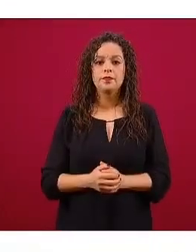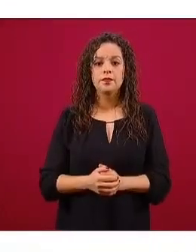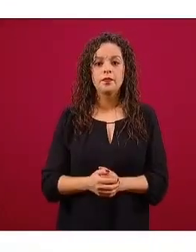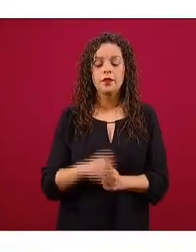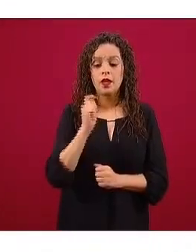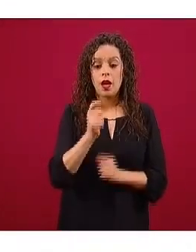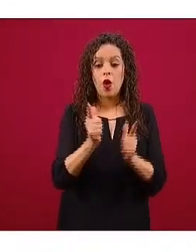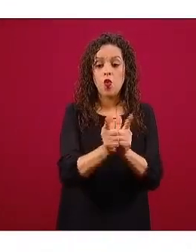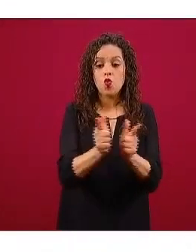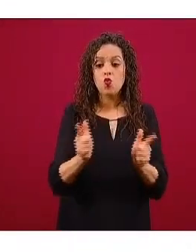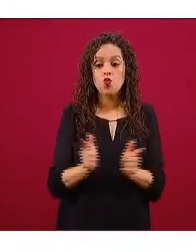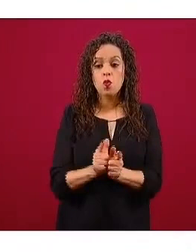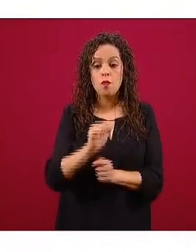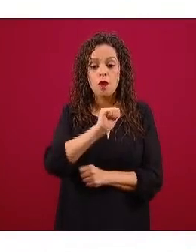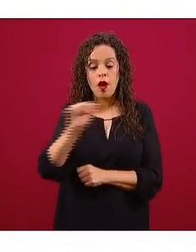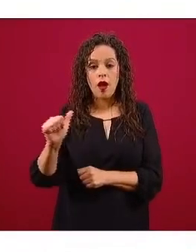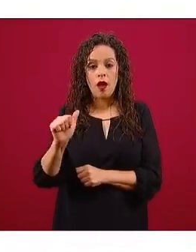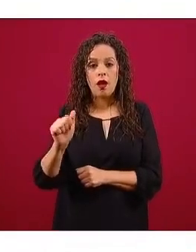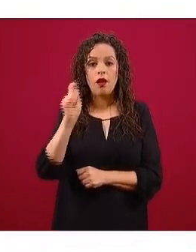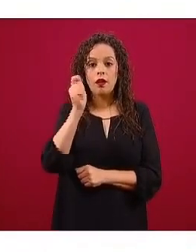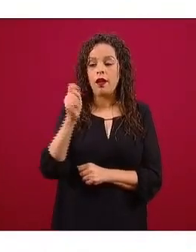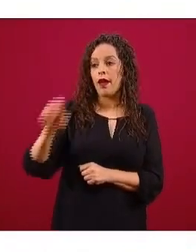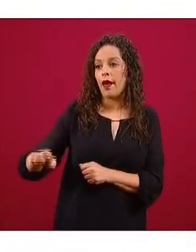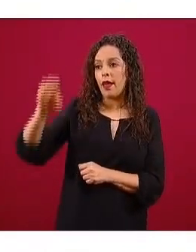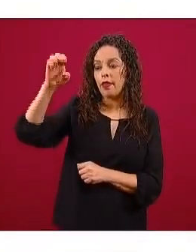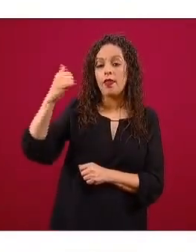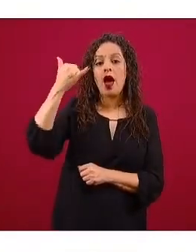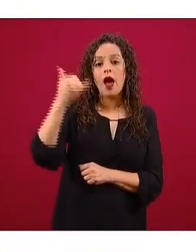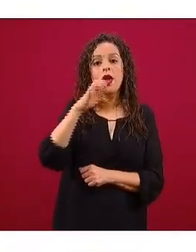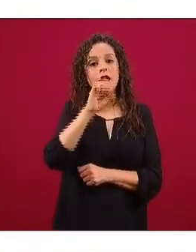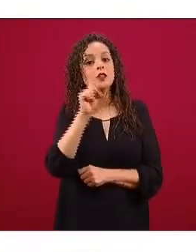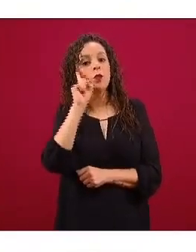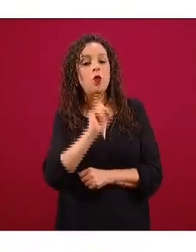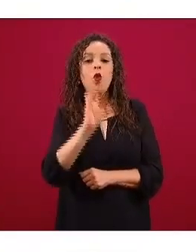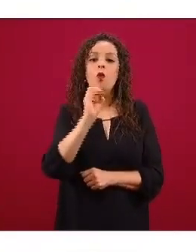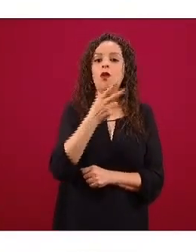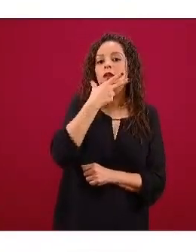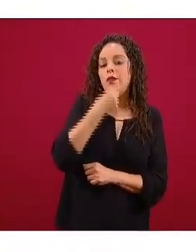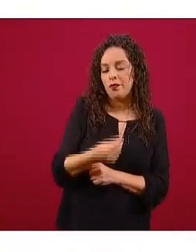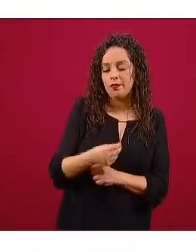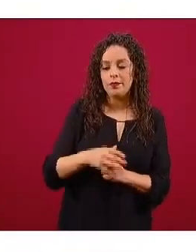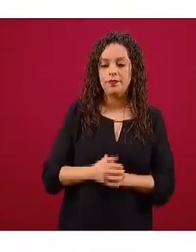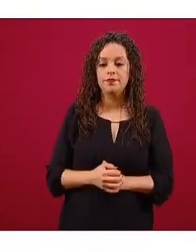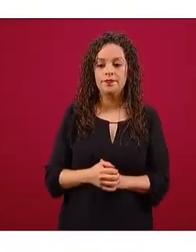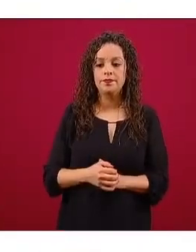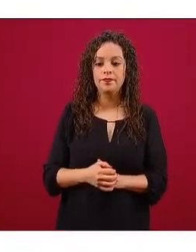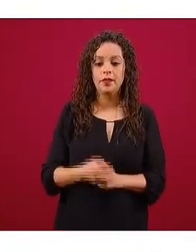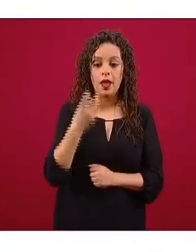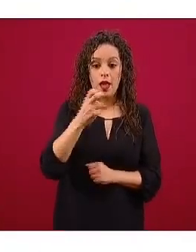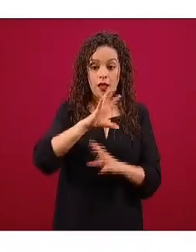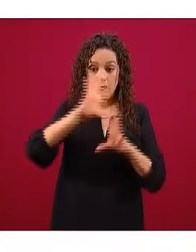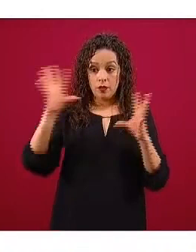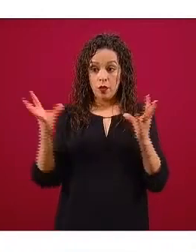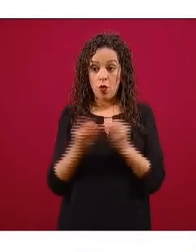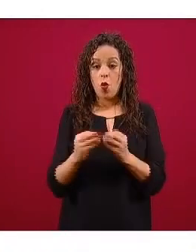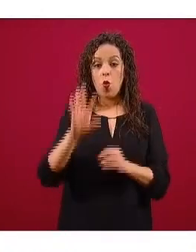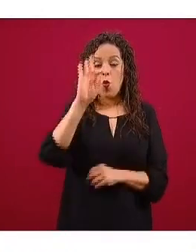distribución por grupo de edad y sexo de estos casos confirmados, el total de acumulados,